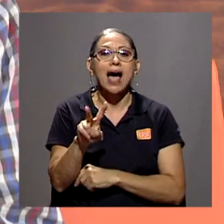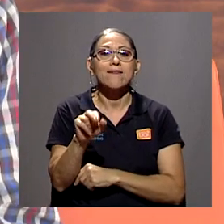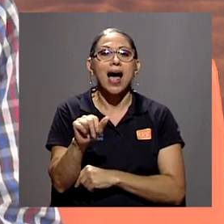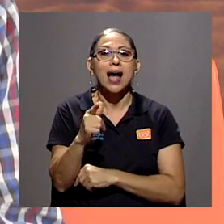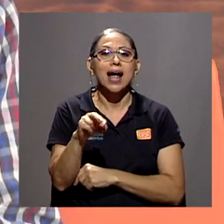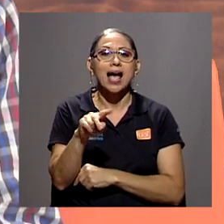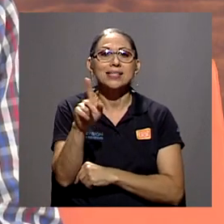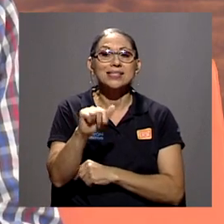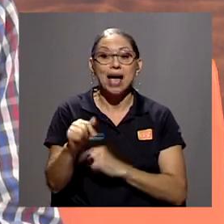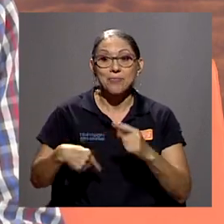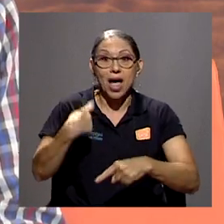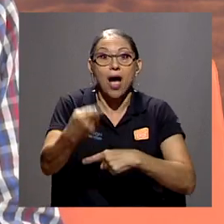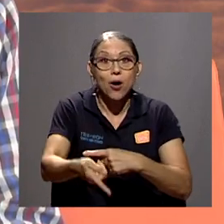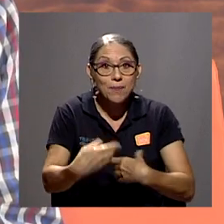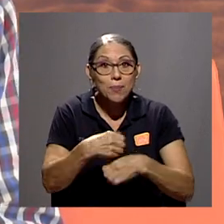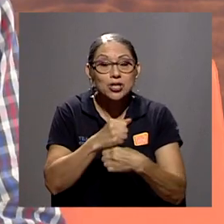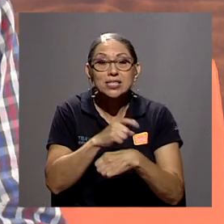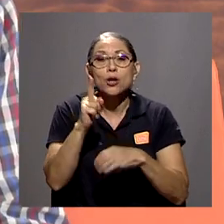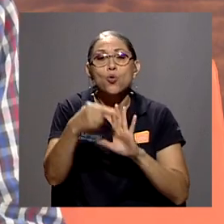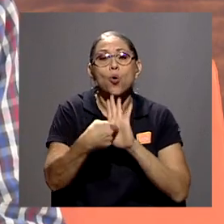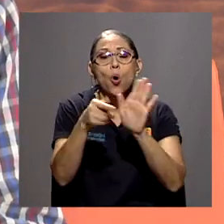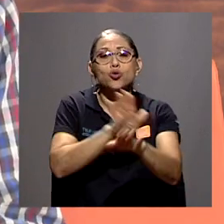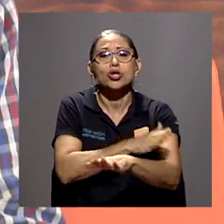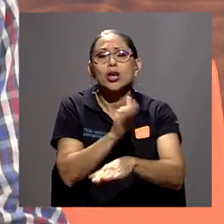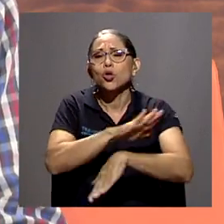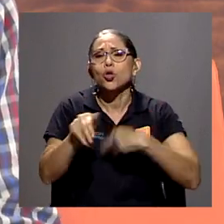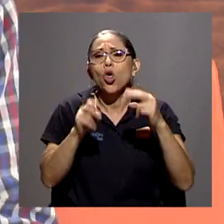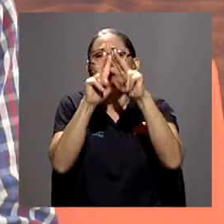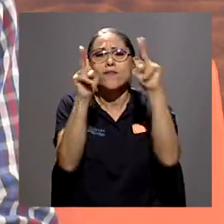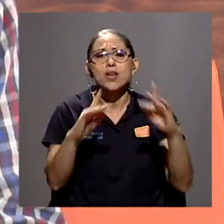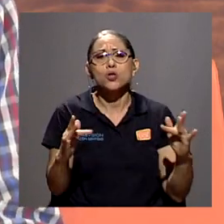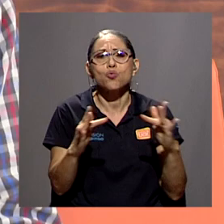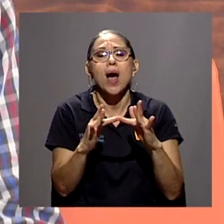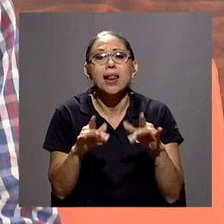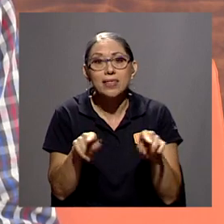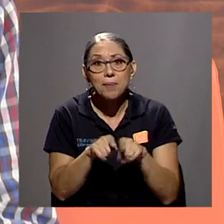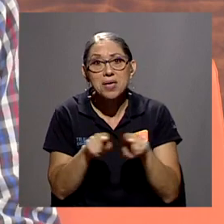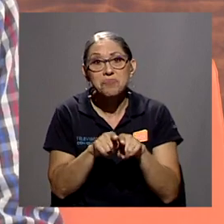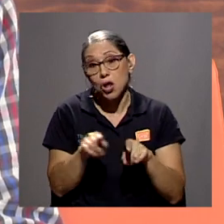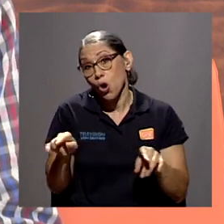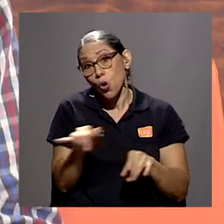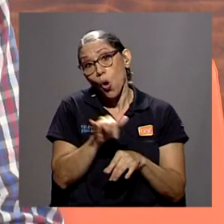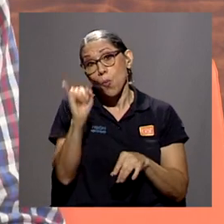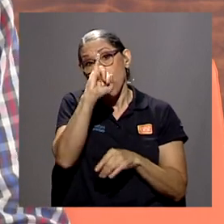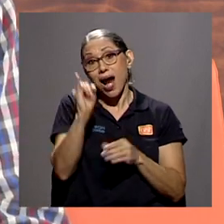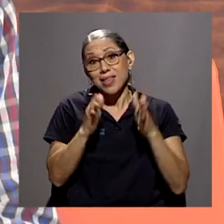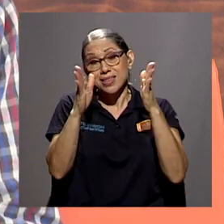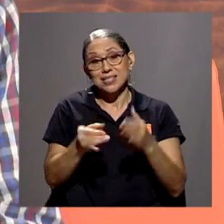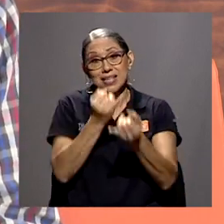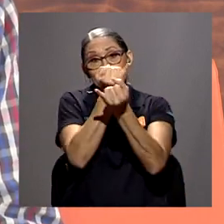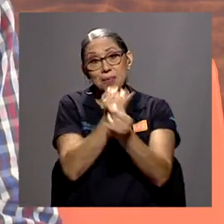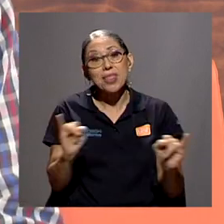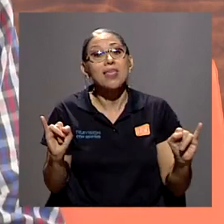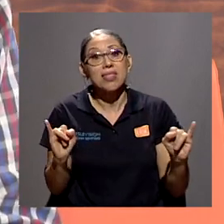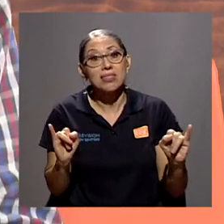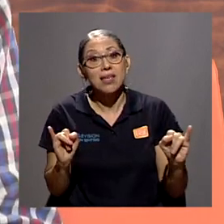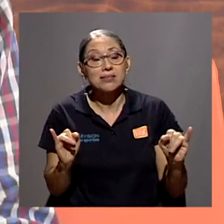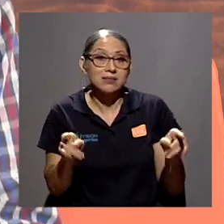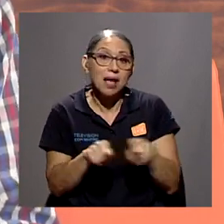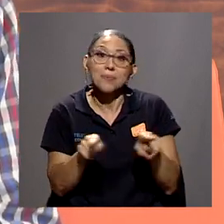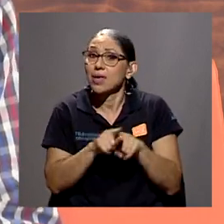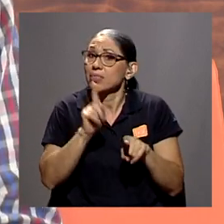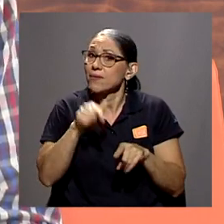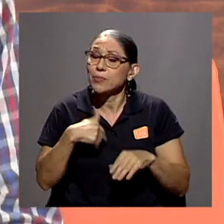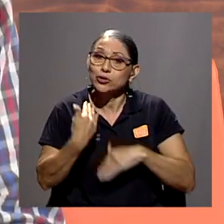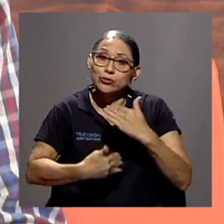sobre percusión y bueno es como como artistas independientes también tenemos estos años seguir y seguir saliendo